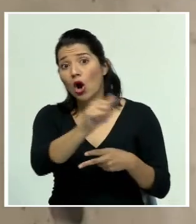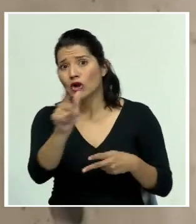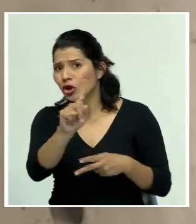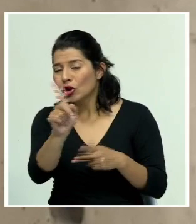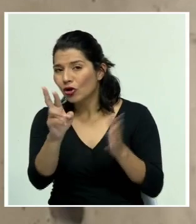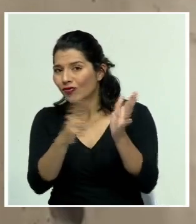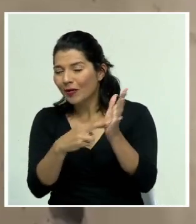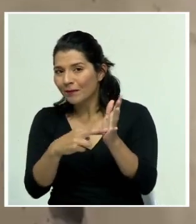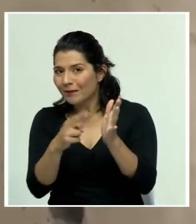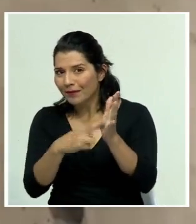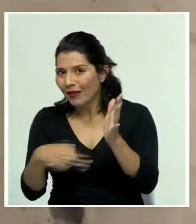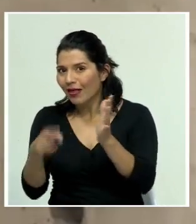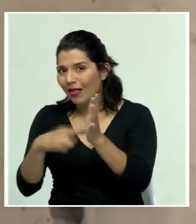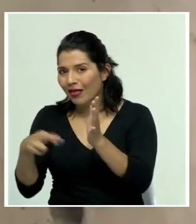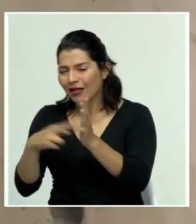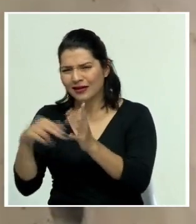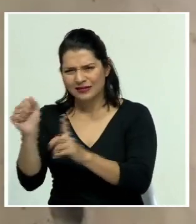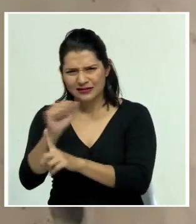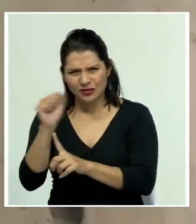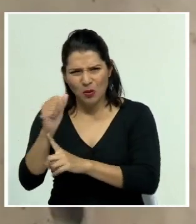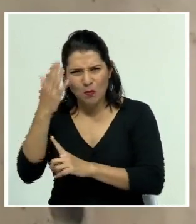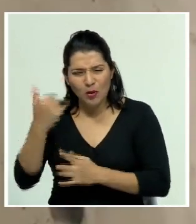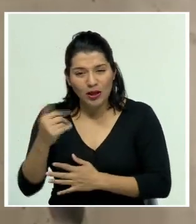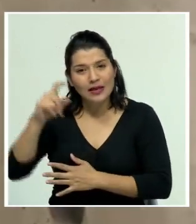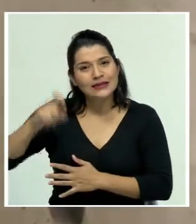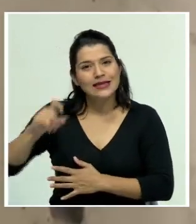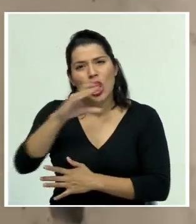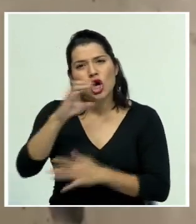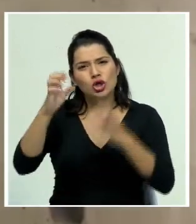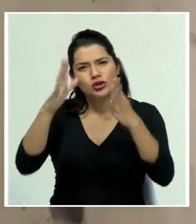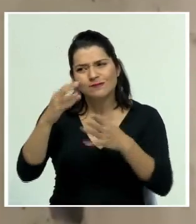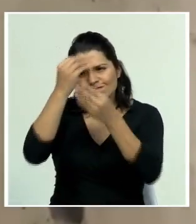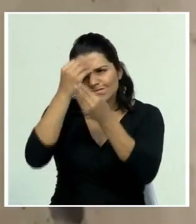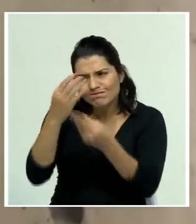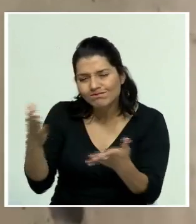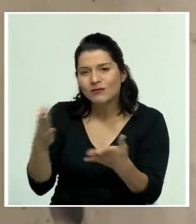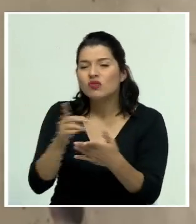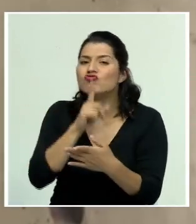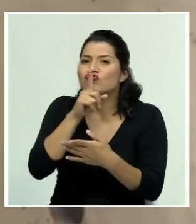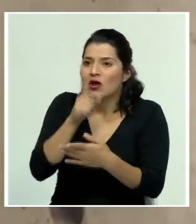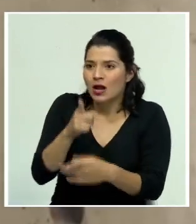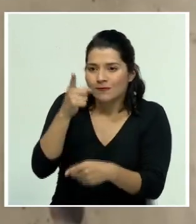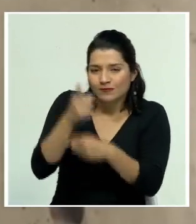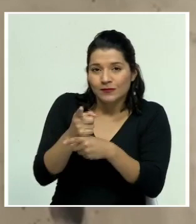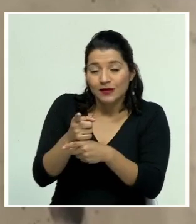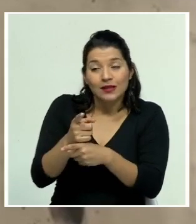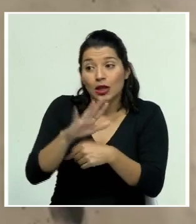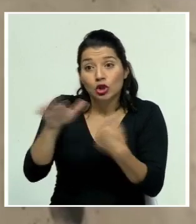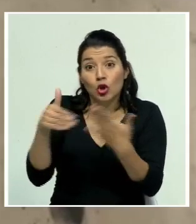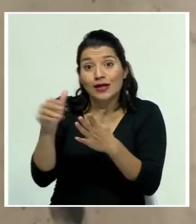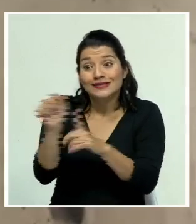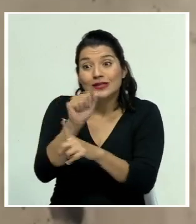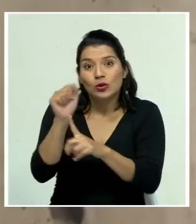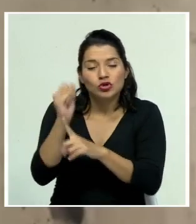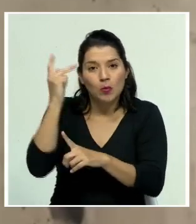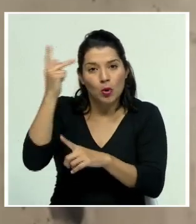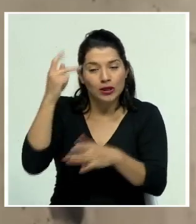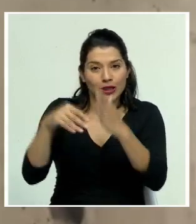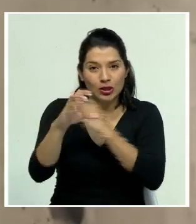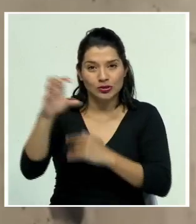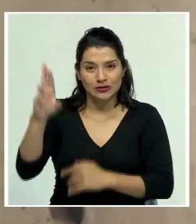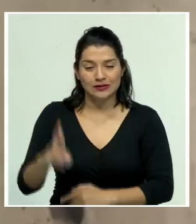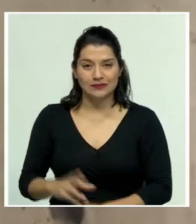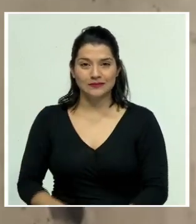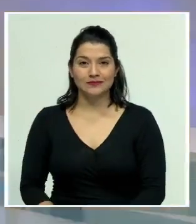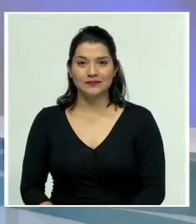de situaciones, porque es necesario que los costarricenses tengan la información pronta y oportuna de lo que está sucediendo en el entorno político de nuestro país.